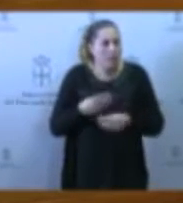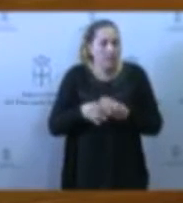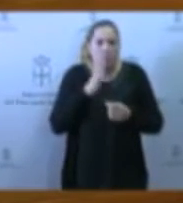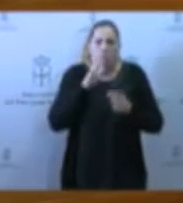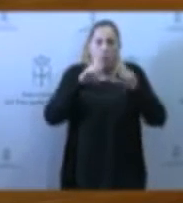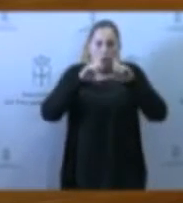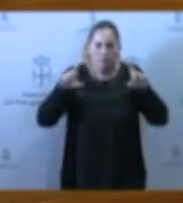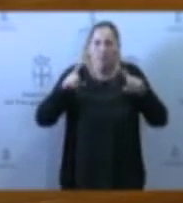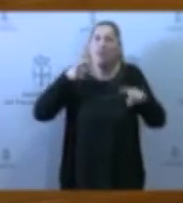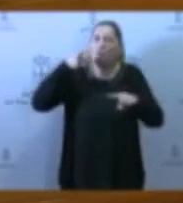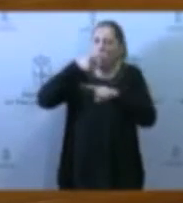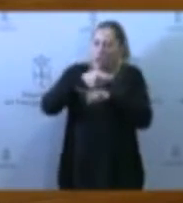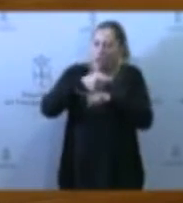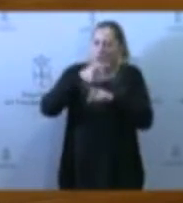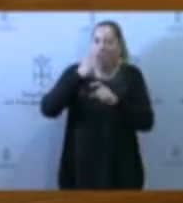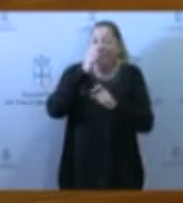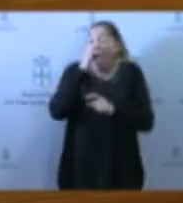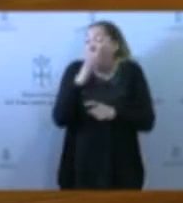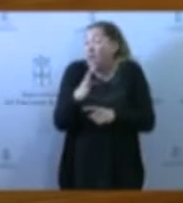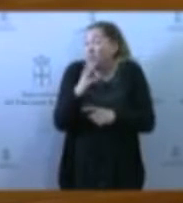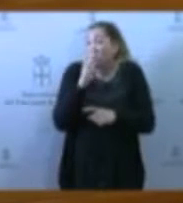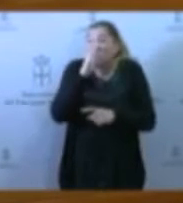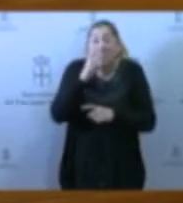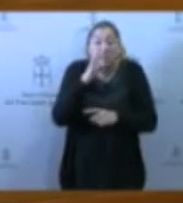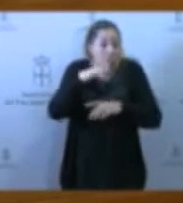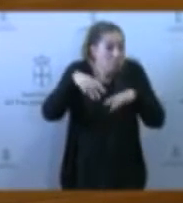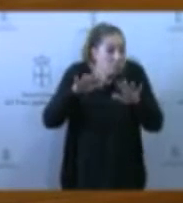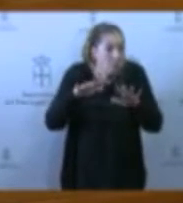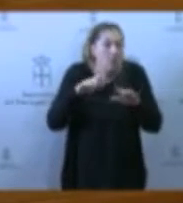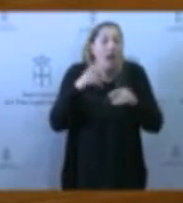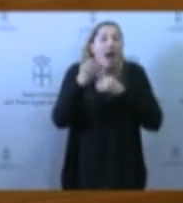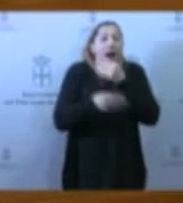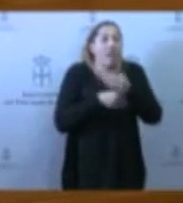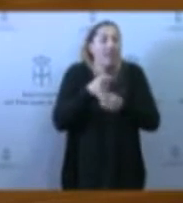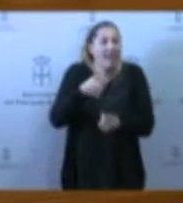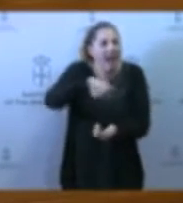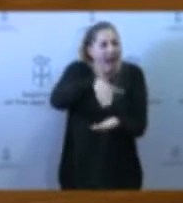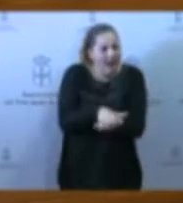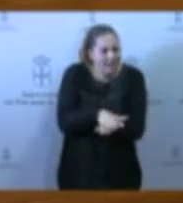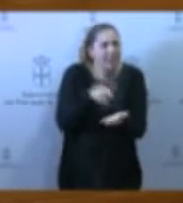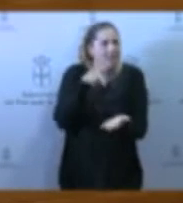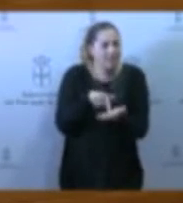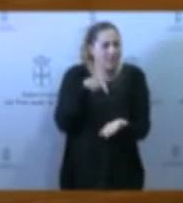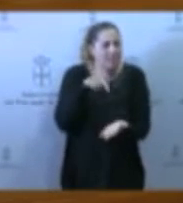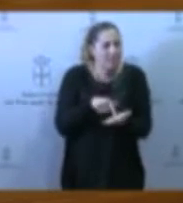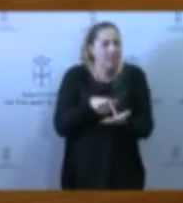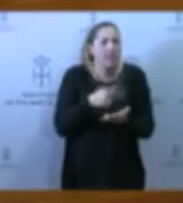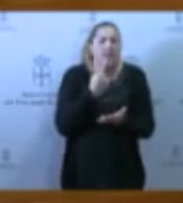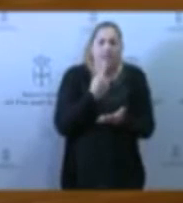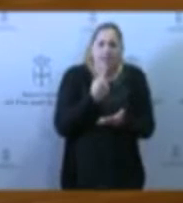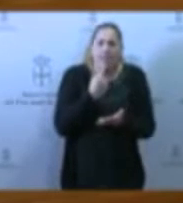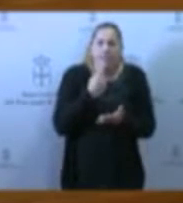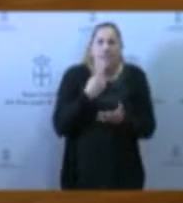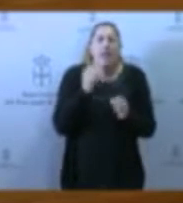tienen obligación, cada X años, parece cada 3, de hacer con sus actas, establecer cuáles son las labores